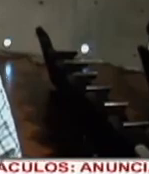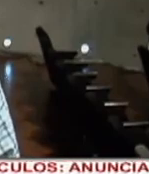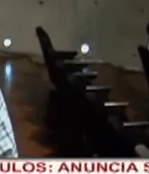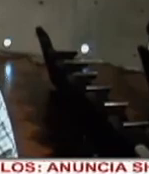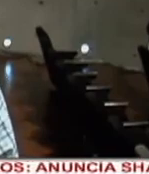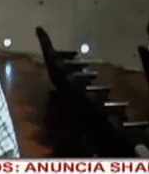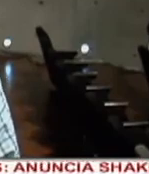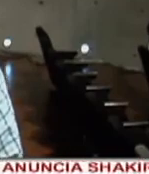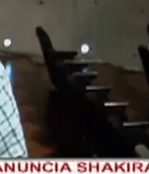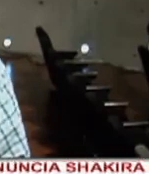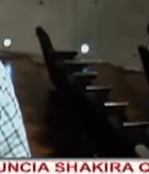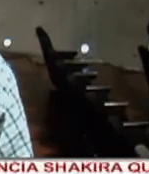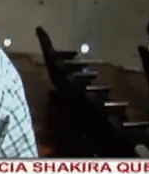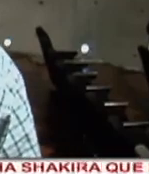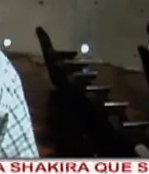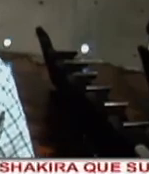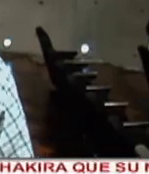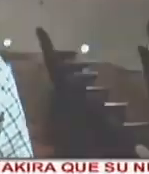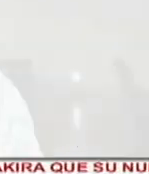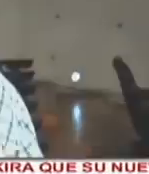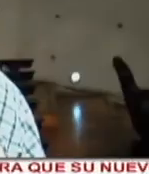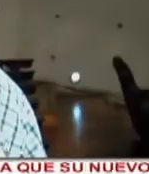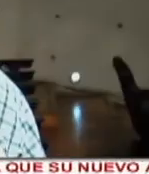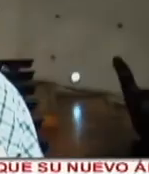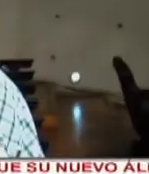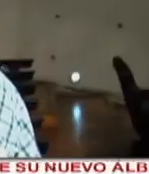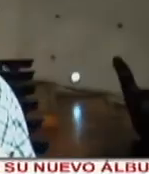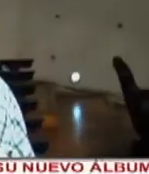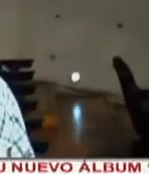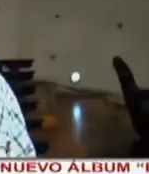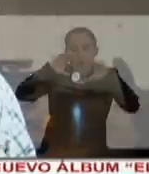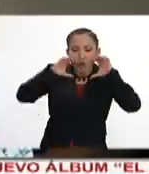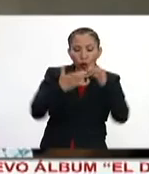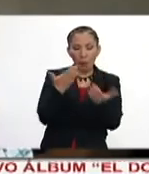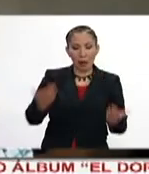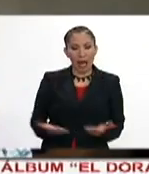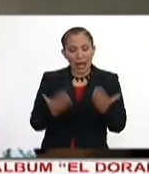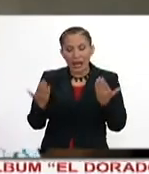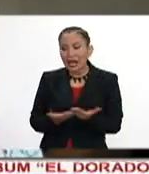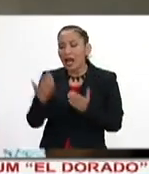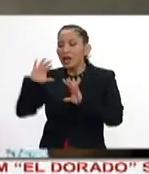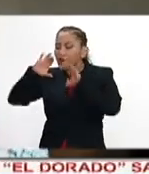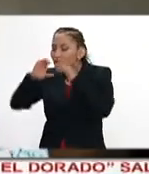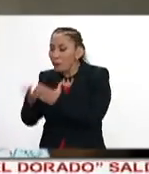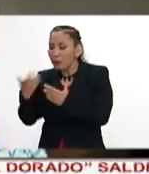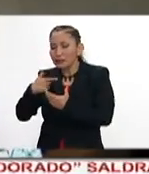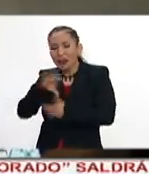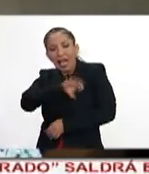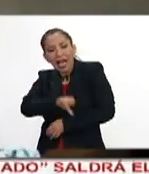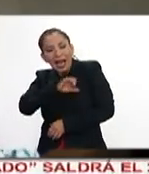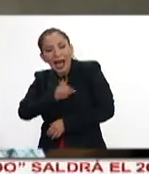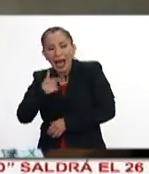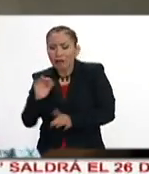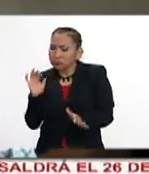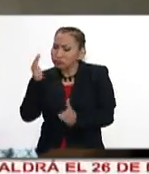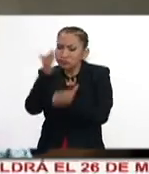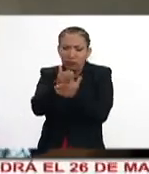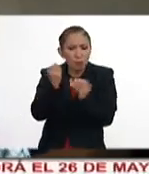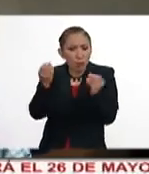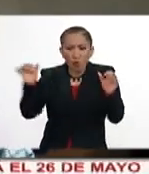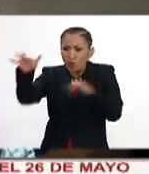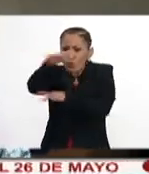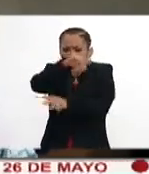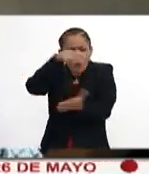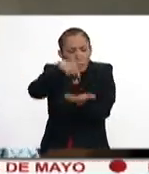la música, su música favorita, de ejercer su identidad. Hay clubes de baile, hay clubes de fans, hay gente que está escuchando, está presente. Es muy